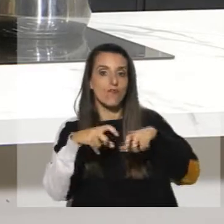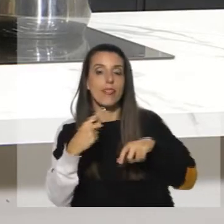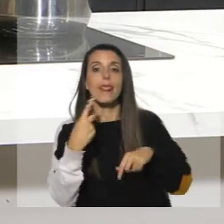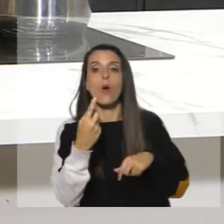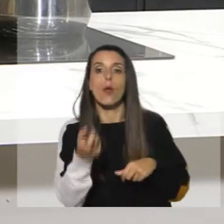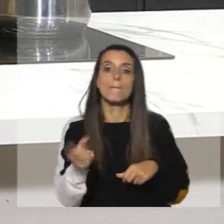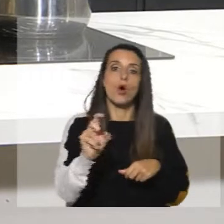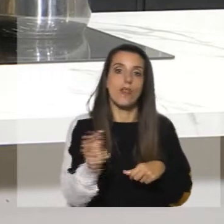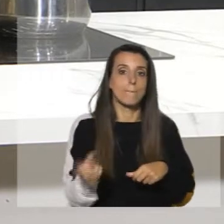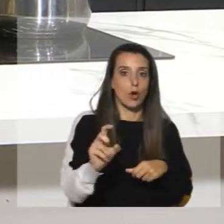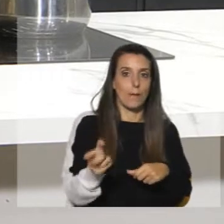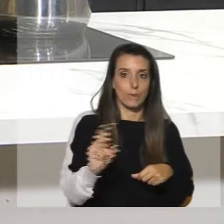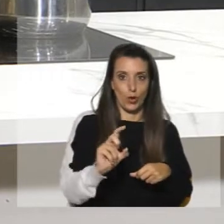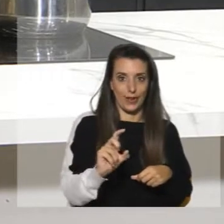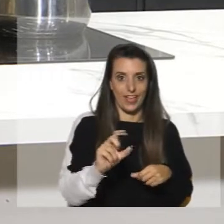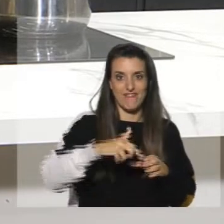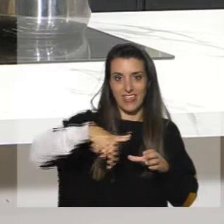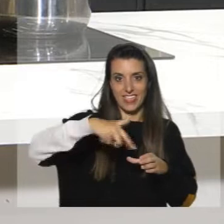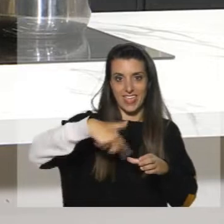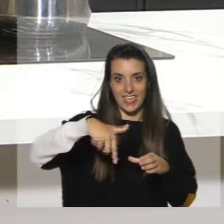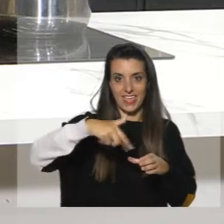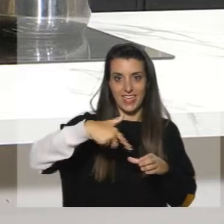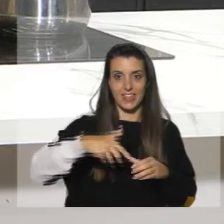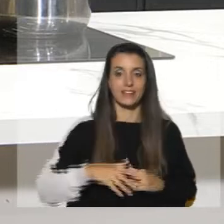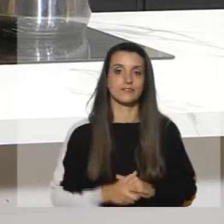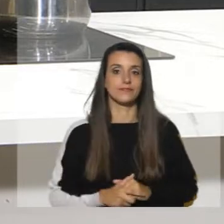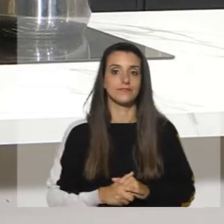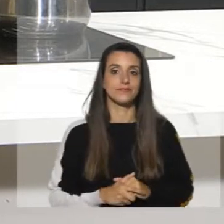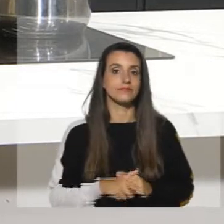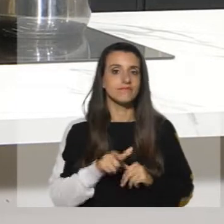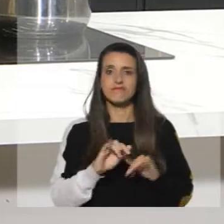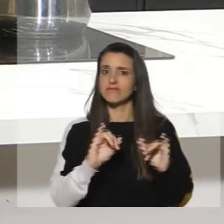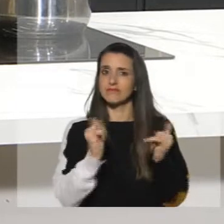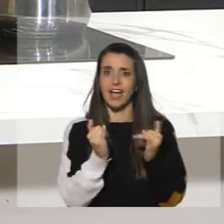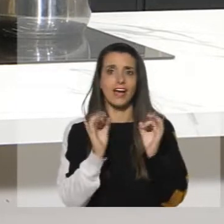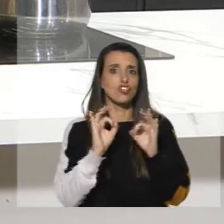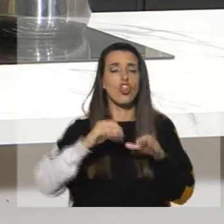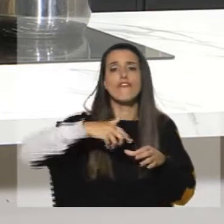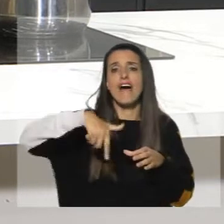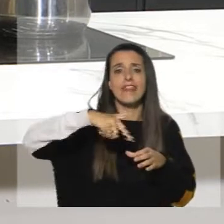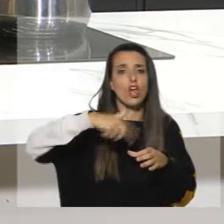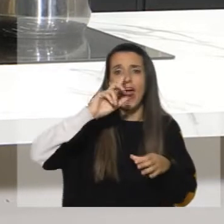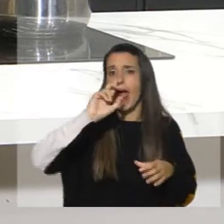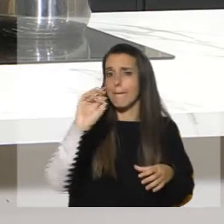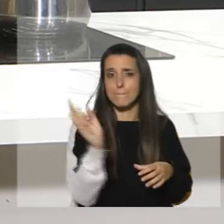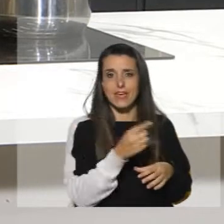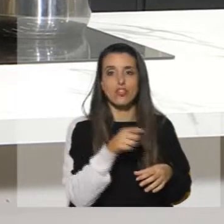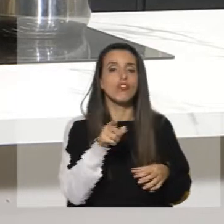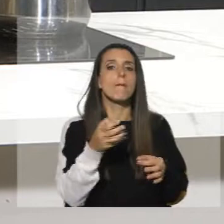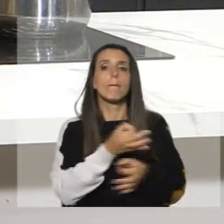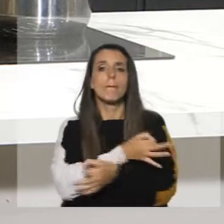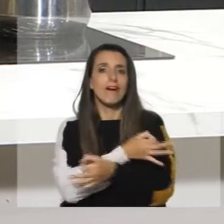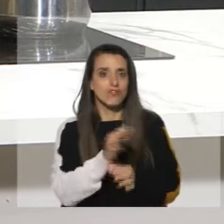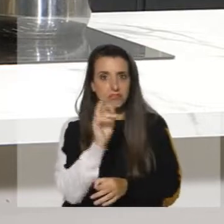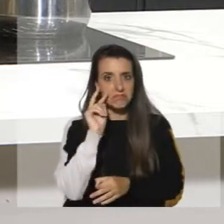uno en el batido. Ahí ya está, todo con batidora de mano, bien rapidito. Eso es genial, estaba mirando